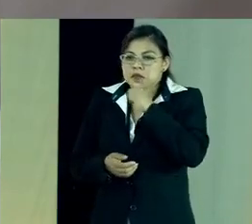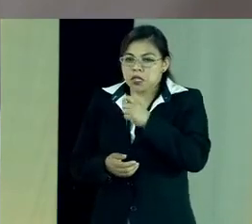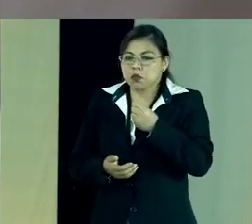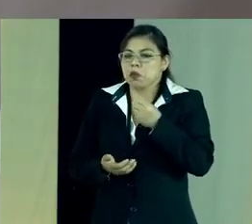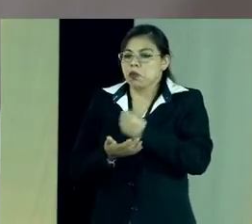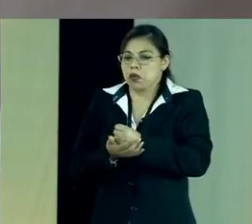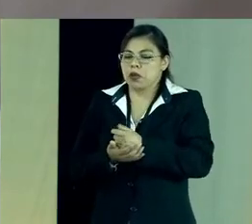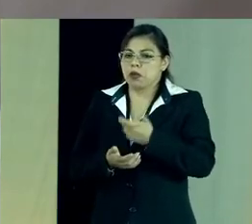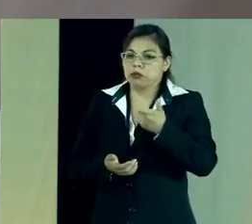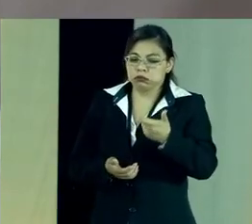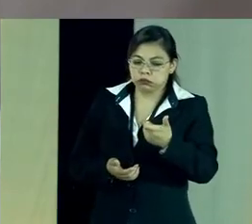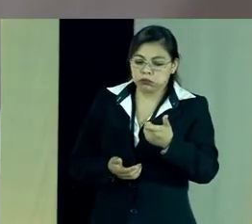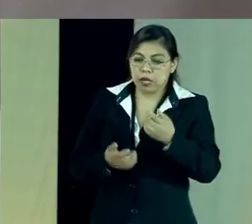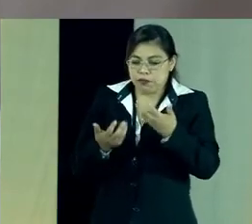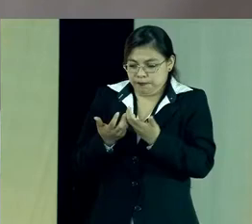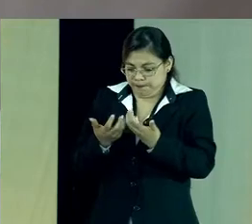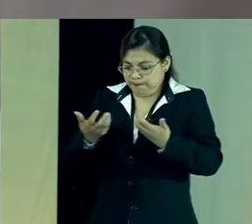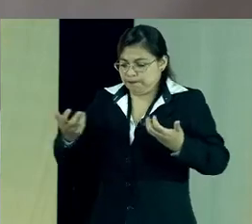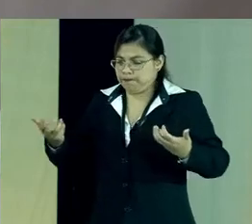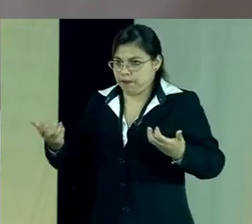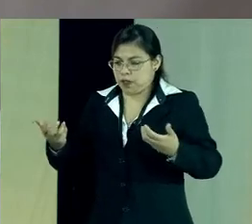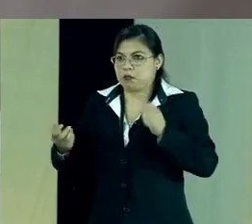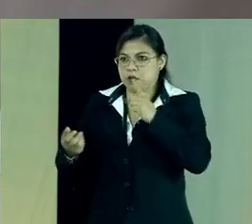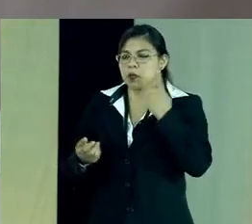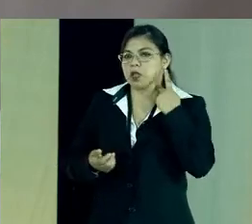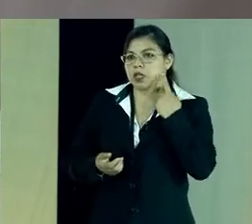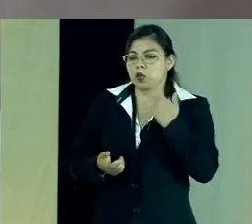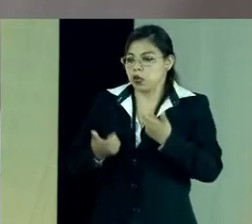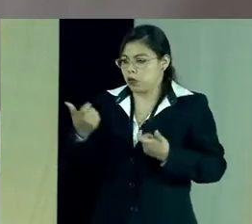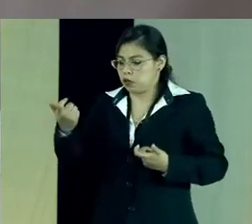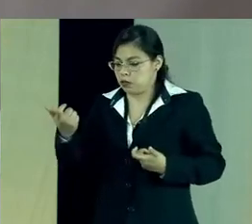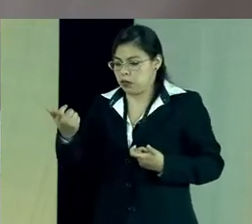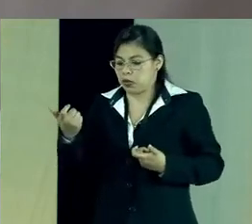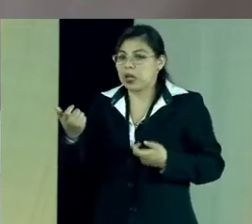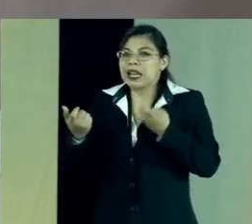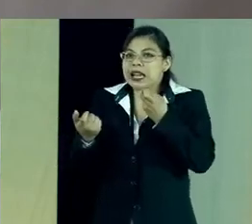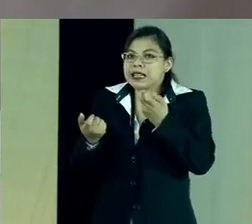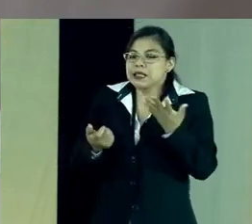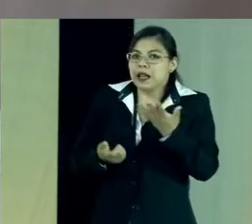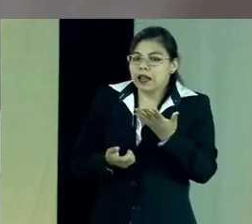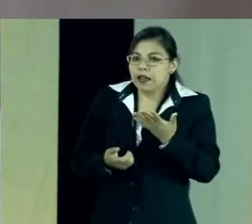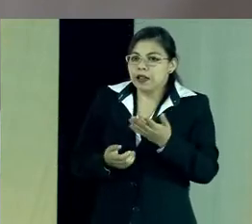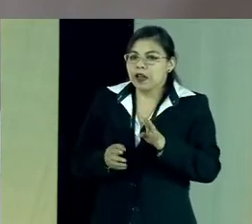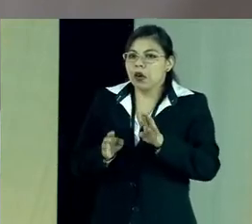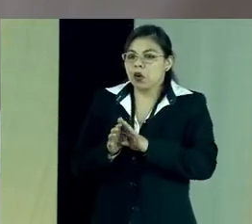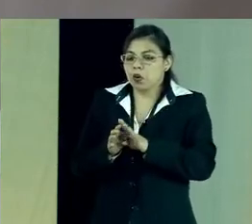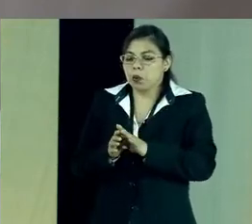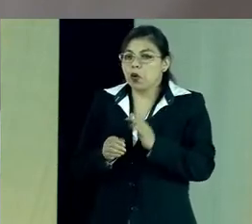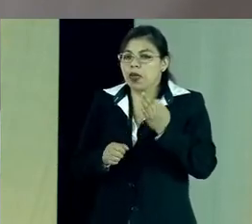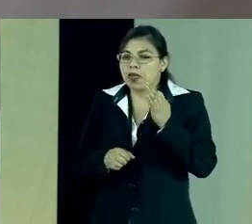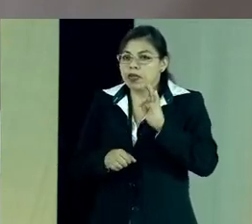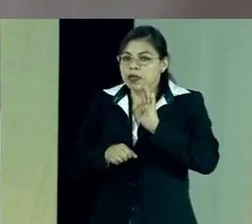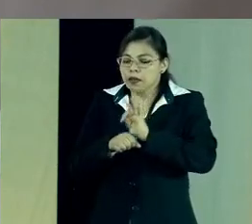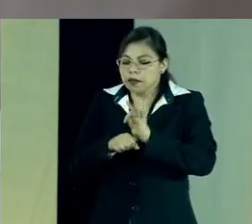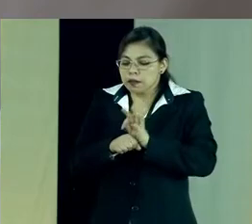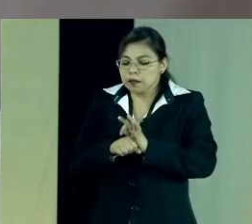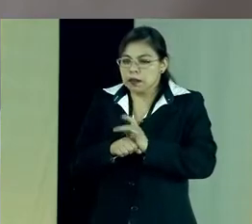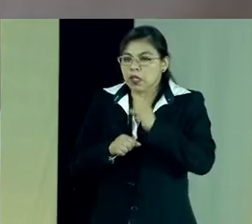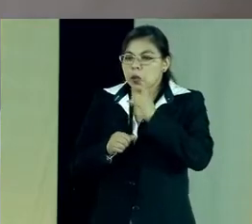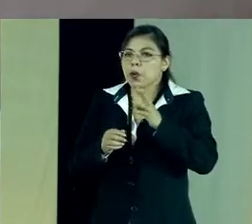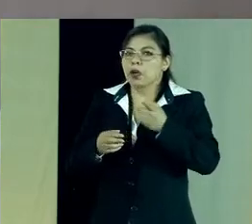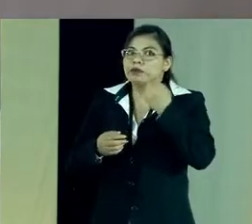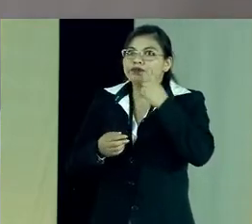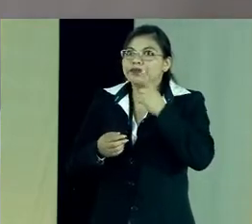supuesto porque separar el poder político del poder económico lo que implica es una defensa y una